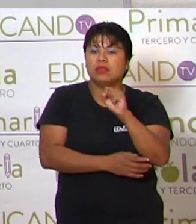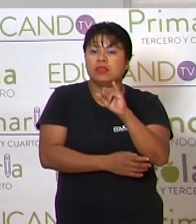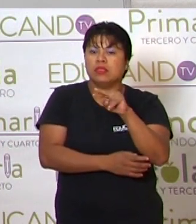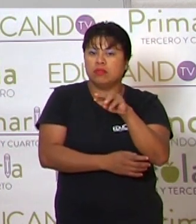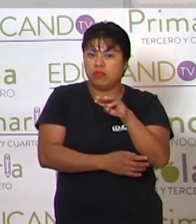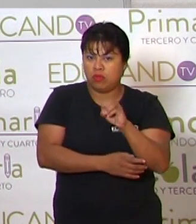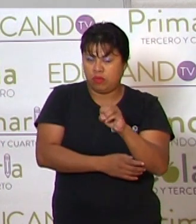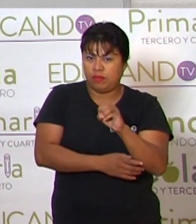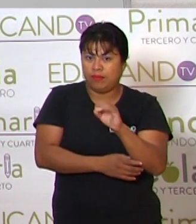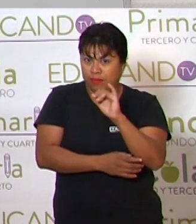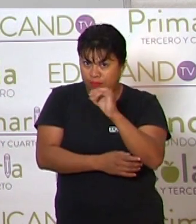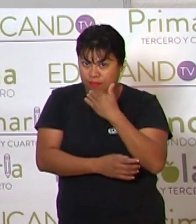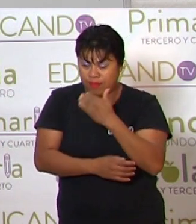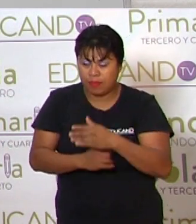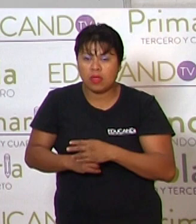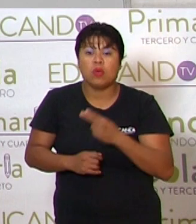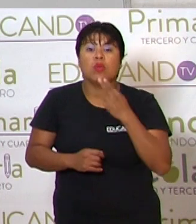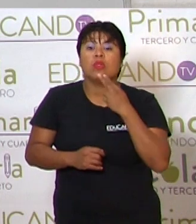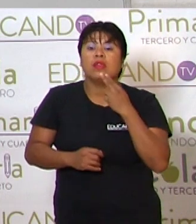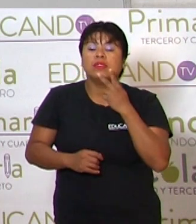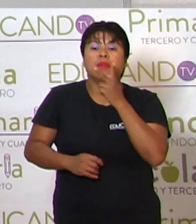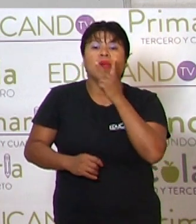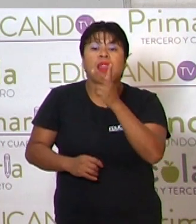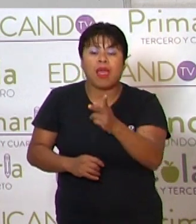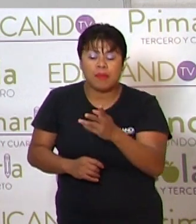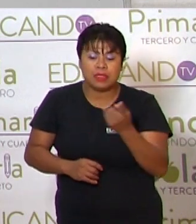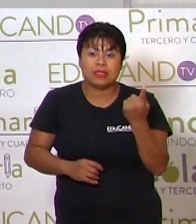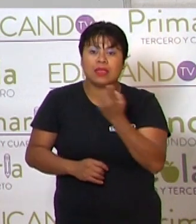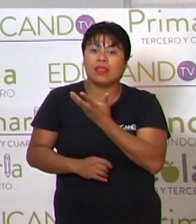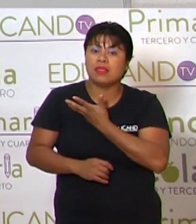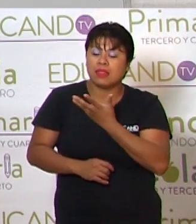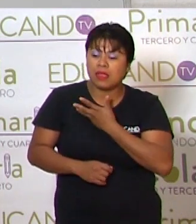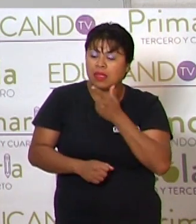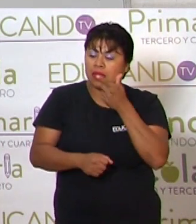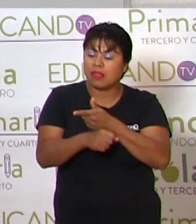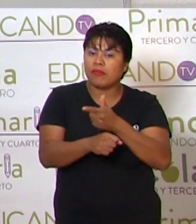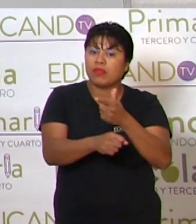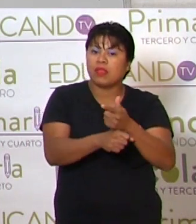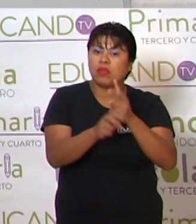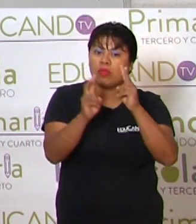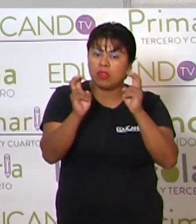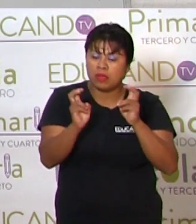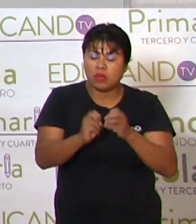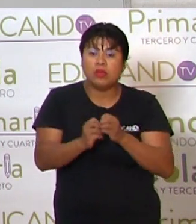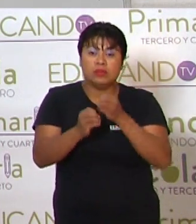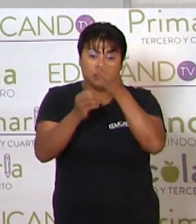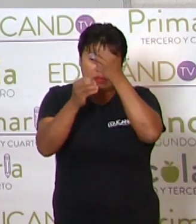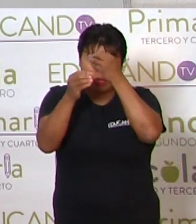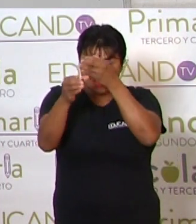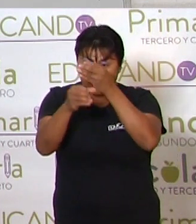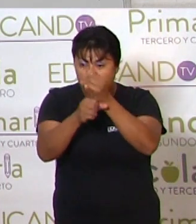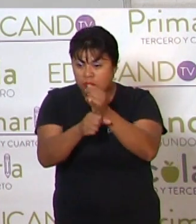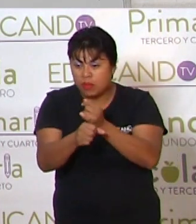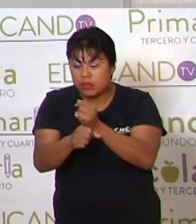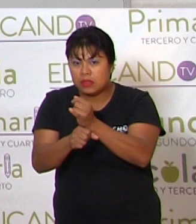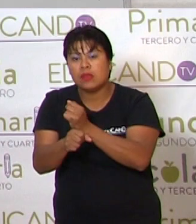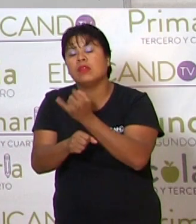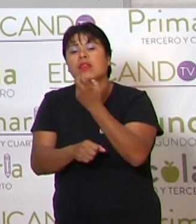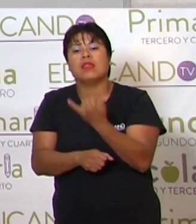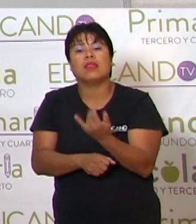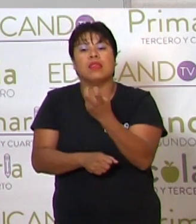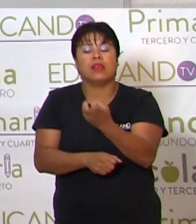¿bien? Utilizar palabras que vayan identificando un texto científico y que nos